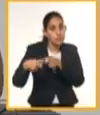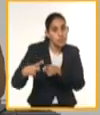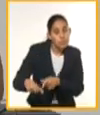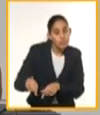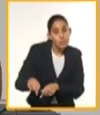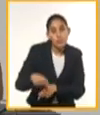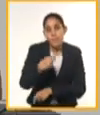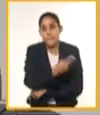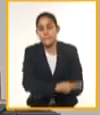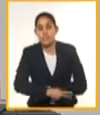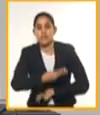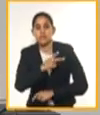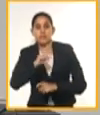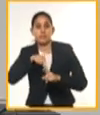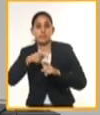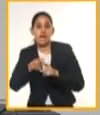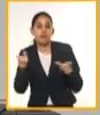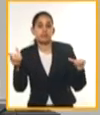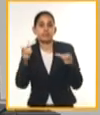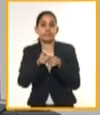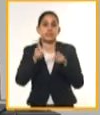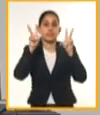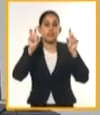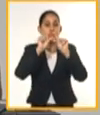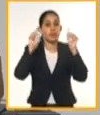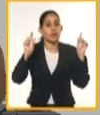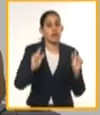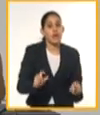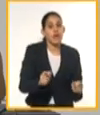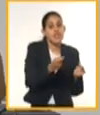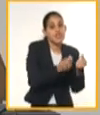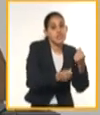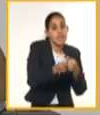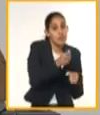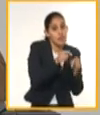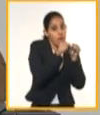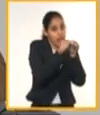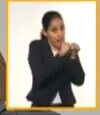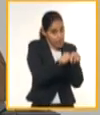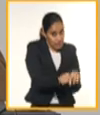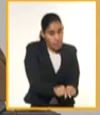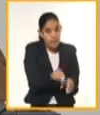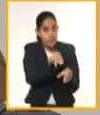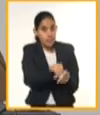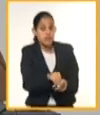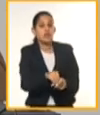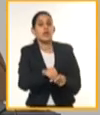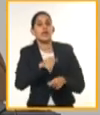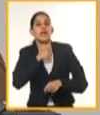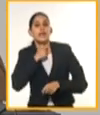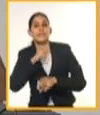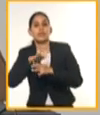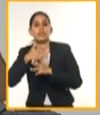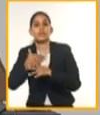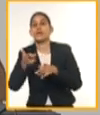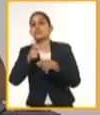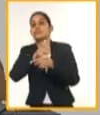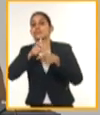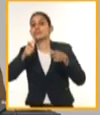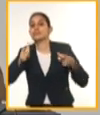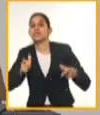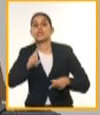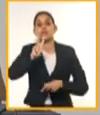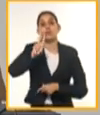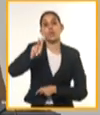reducir temas económicos internos, financiamiento interno, para ampliar de un 2,3 hasta un 2,5%